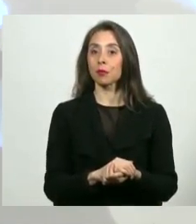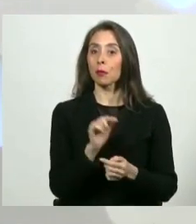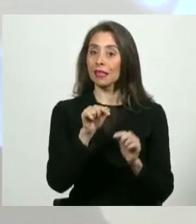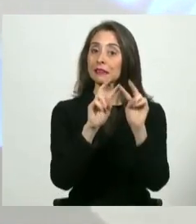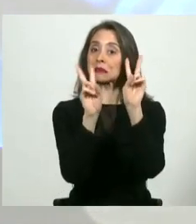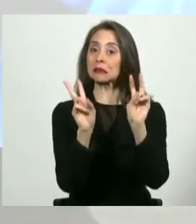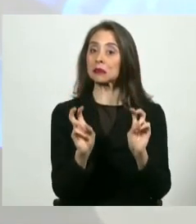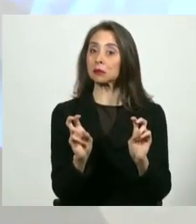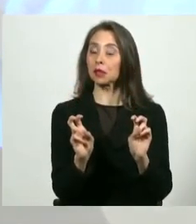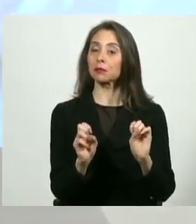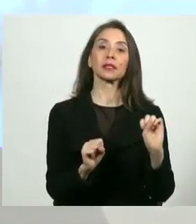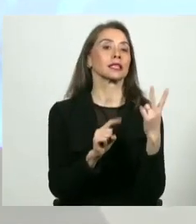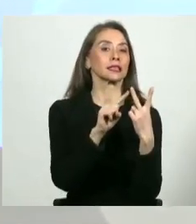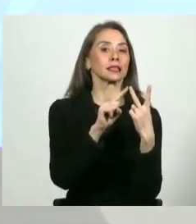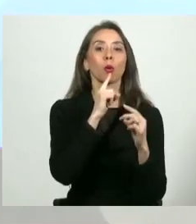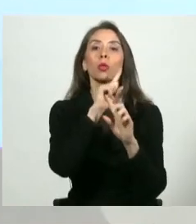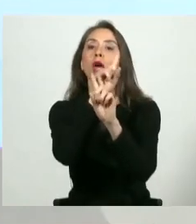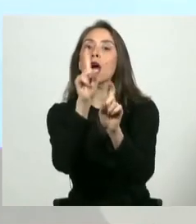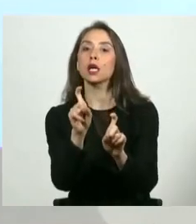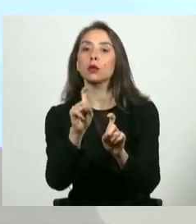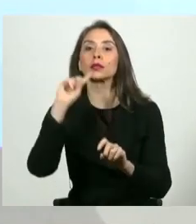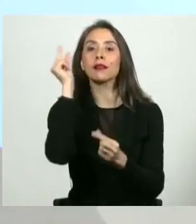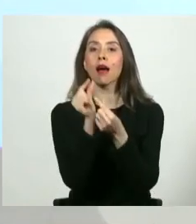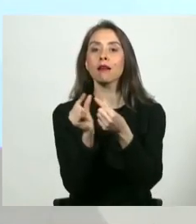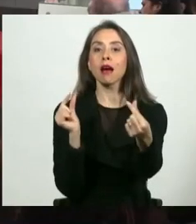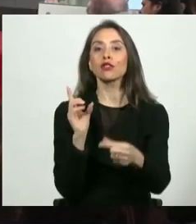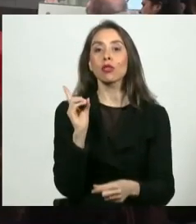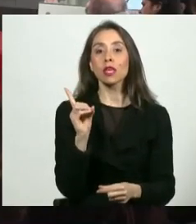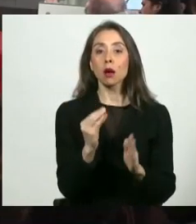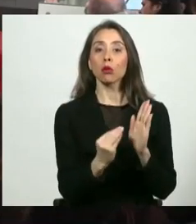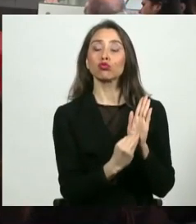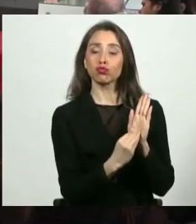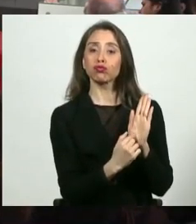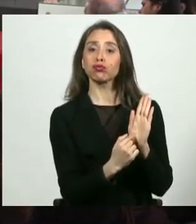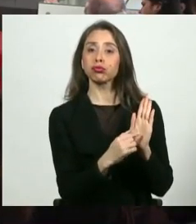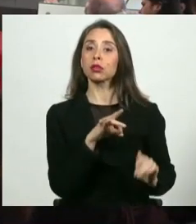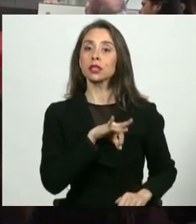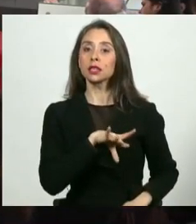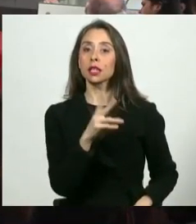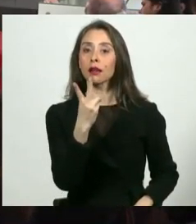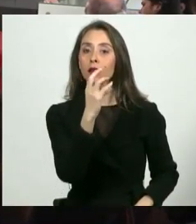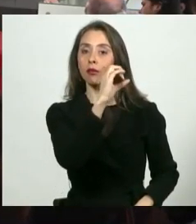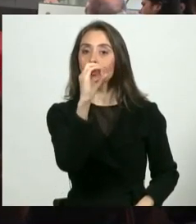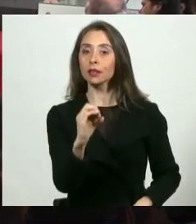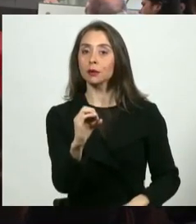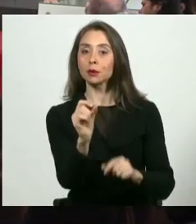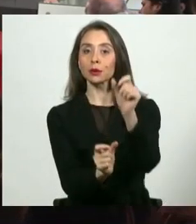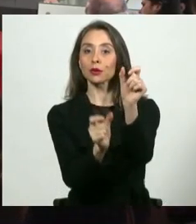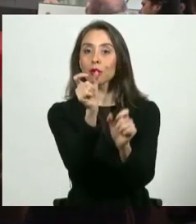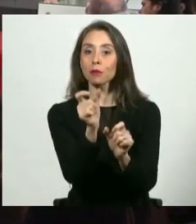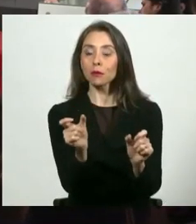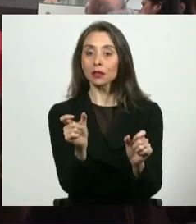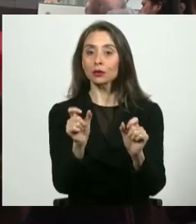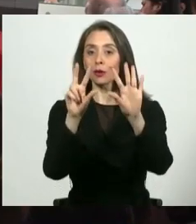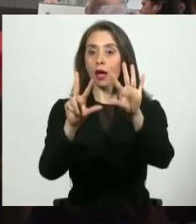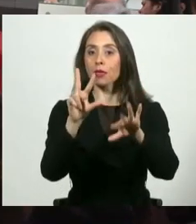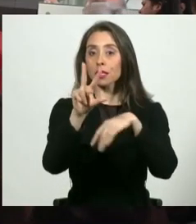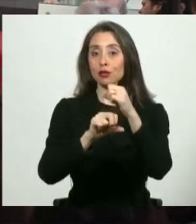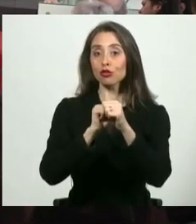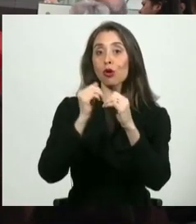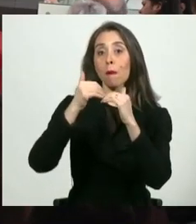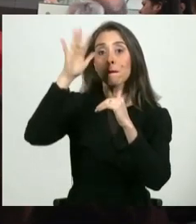en este ámbito, la segunda encuesta nacional de discapacidad arrojó que en Chile el 20% de las personas de 18 años o